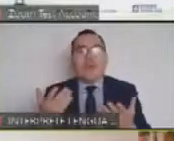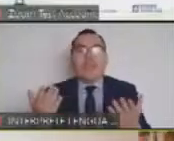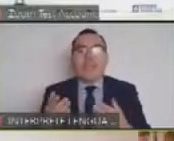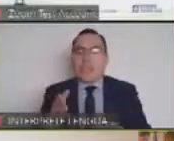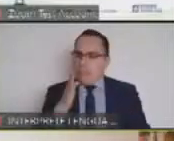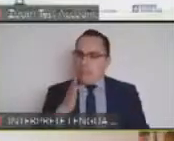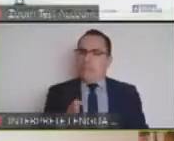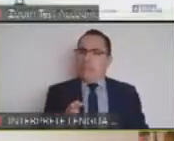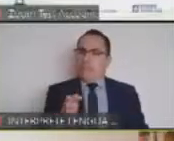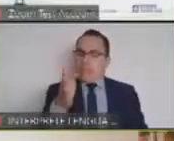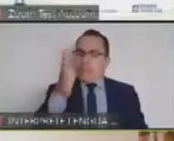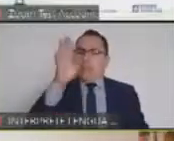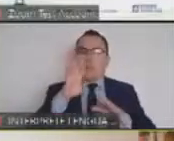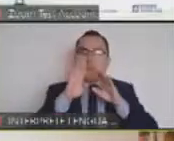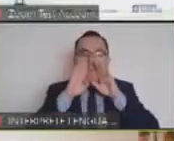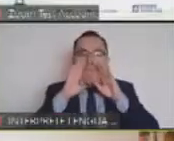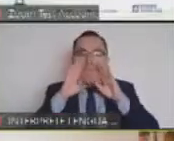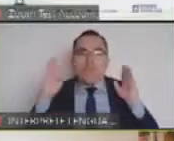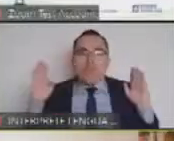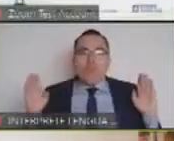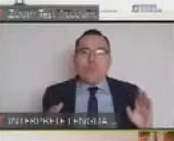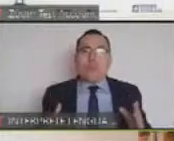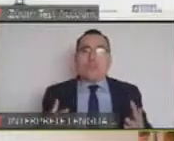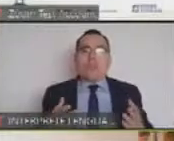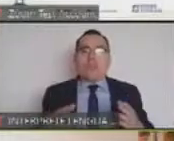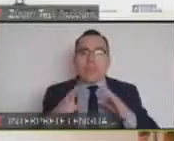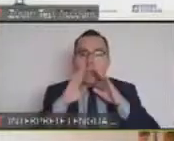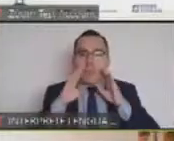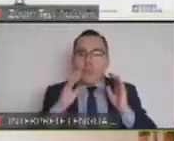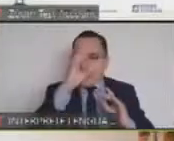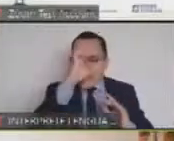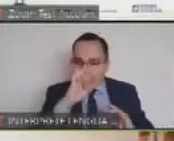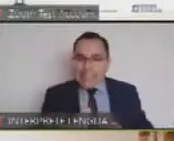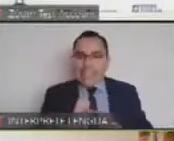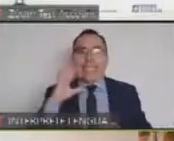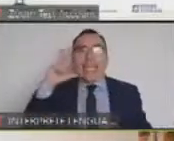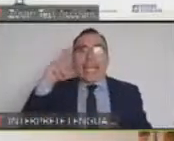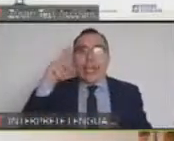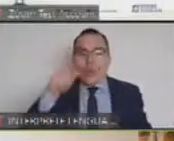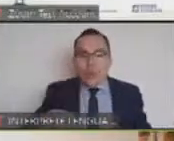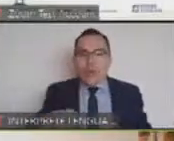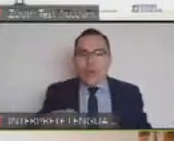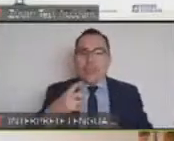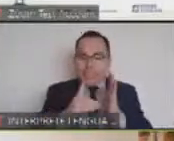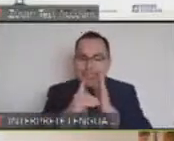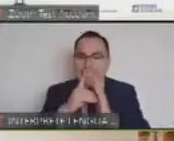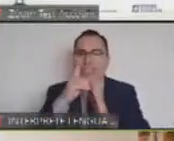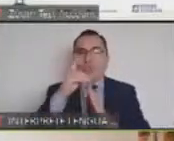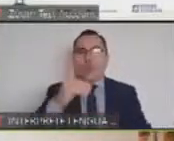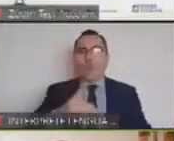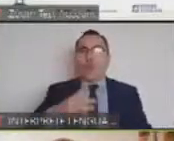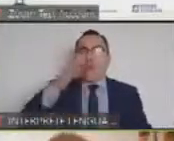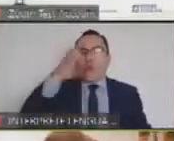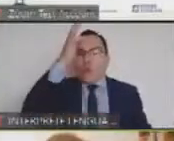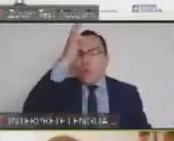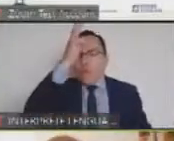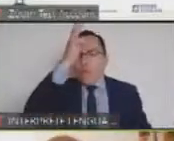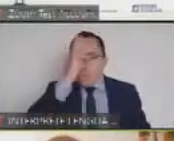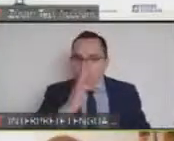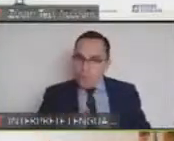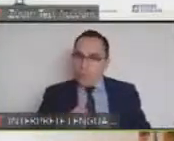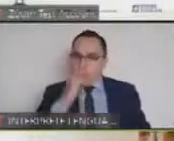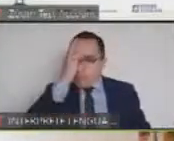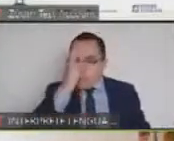conducta moral o la conducta ética del juez en el desarrollo de sus